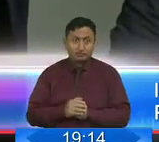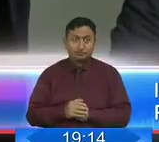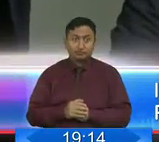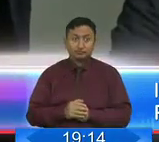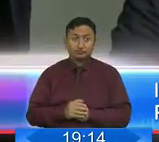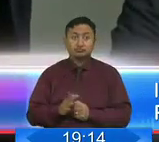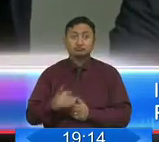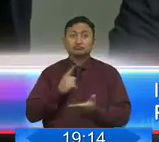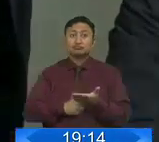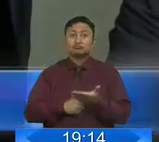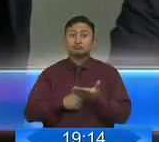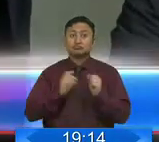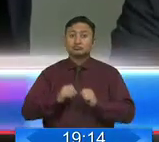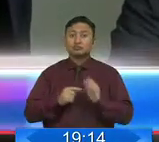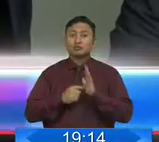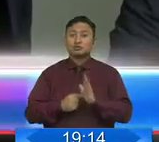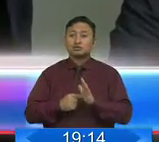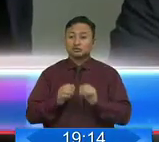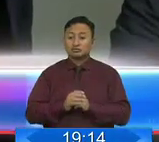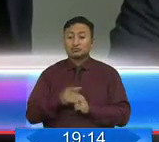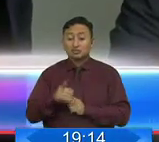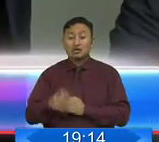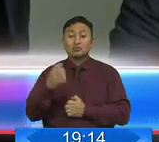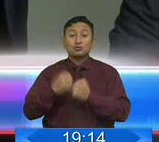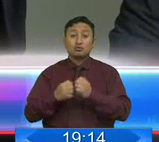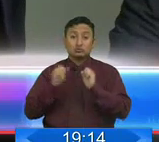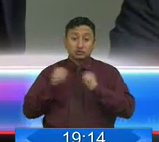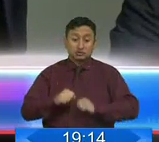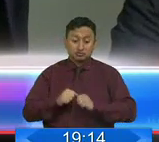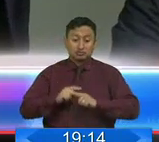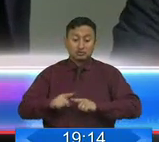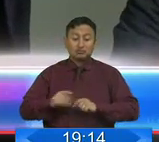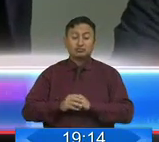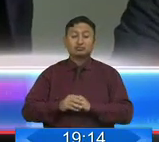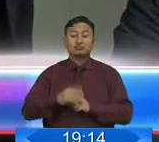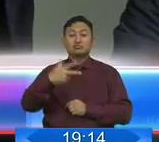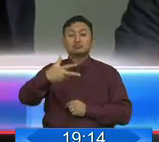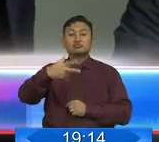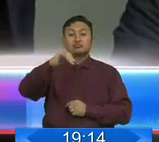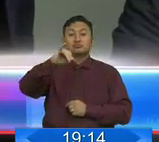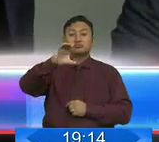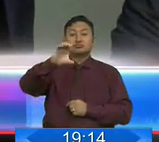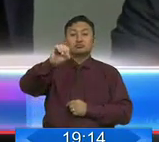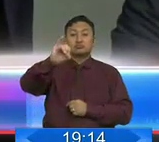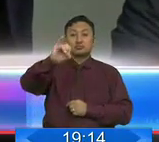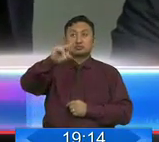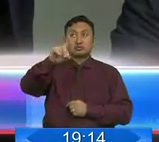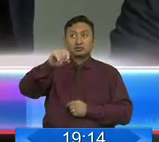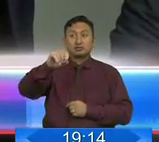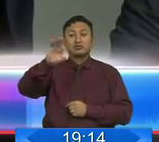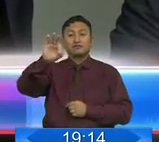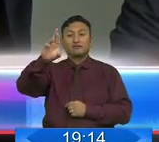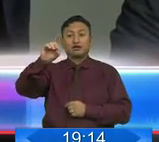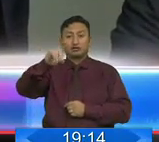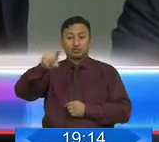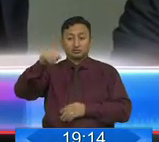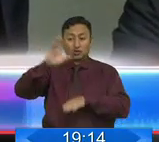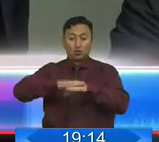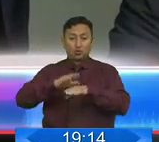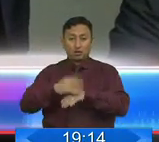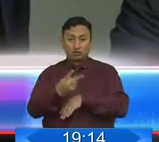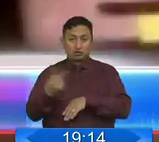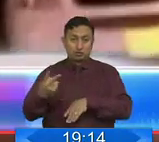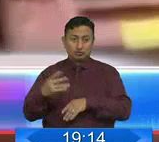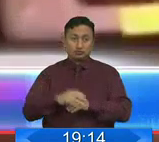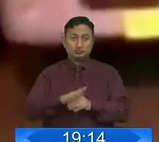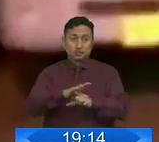audiencia a demostrar que existió un delito y que el señor Chicaiza y Falcón han sido los responsables del cometimiento de esta